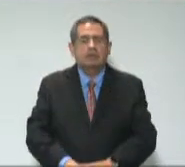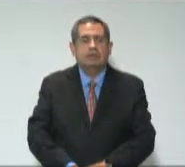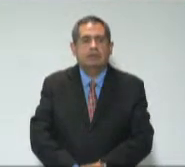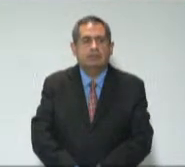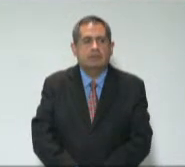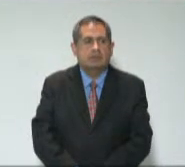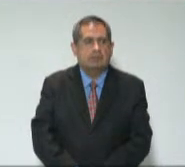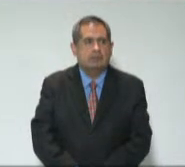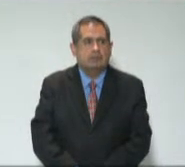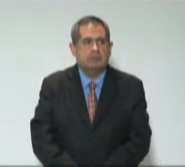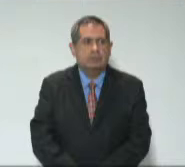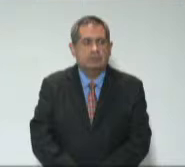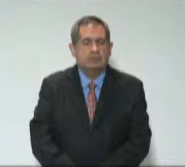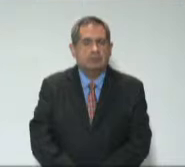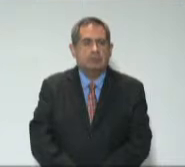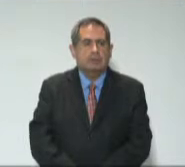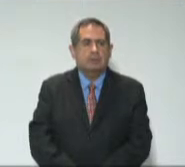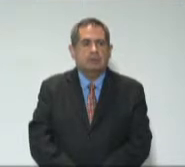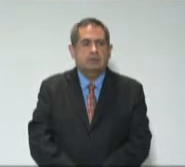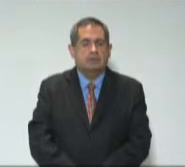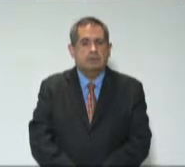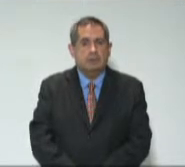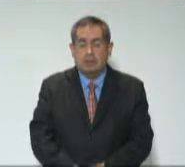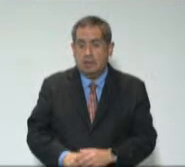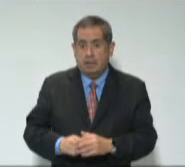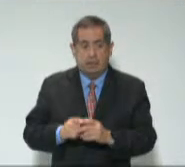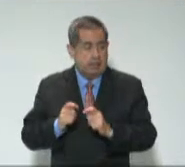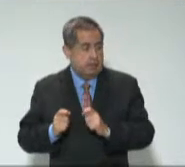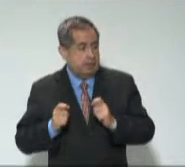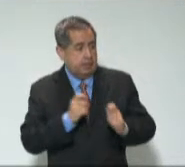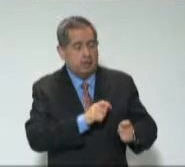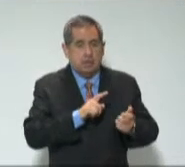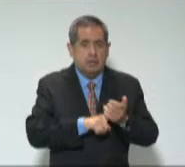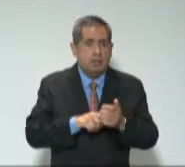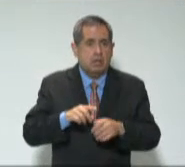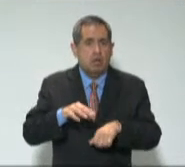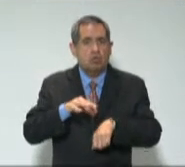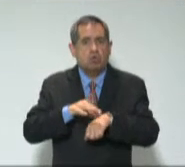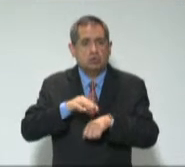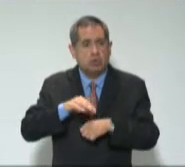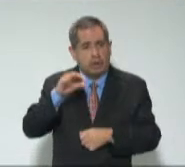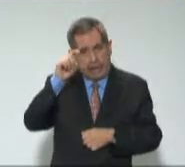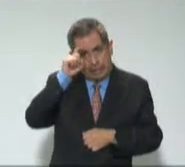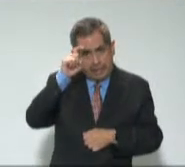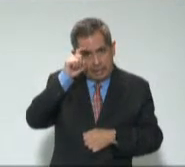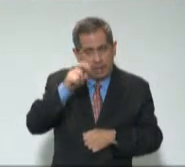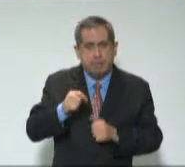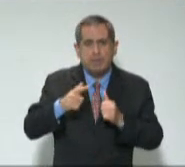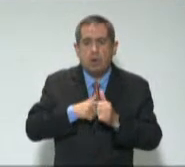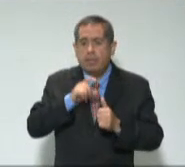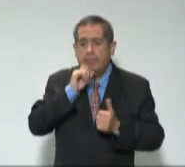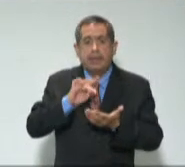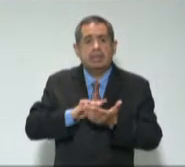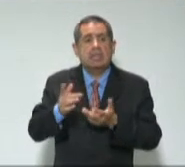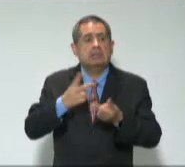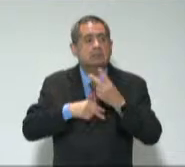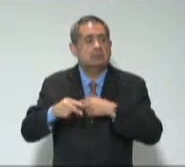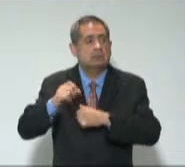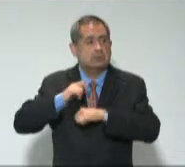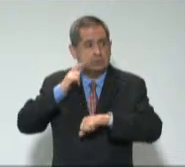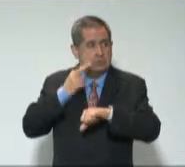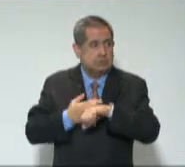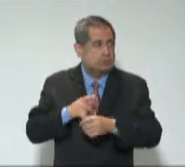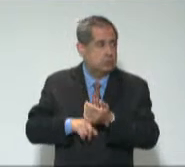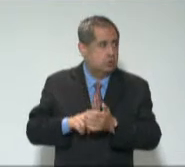maestro bien antes de cederle el uso de la voz al doctor catel también agradecer la presencia del comisionado